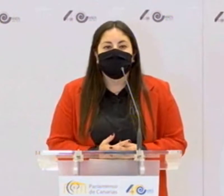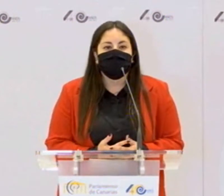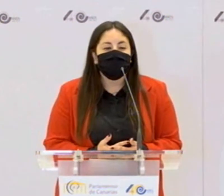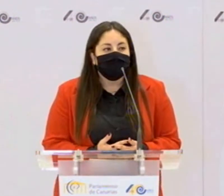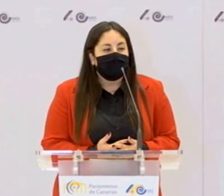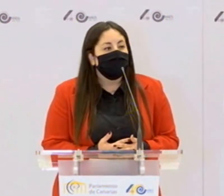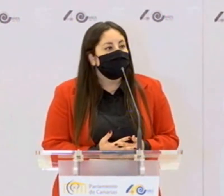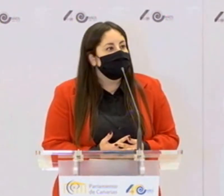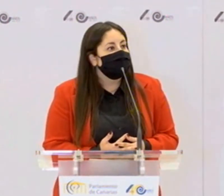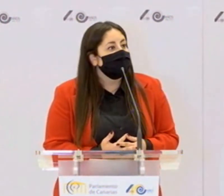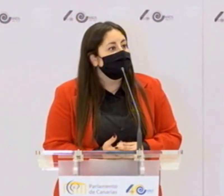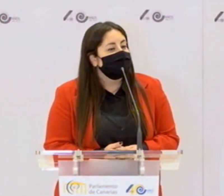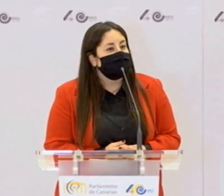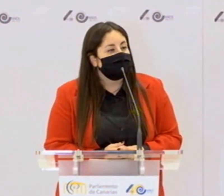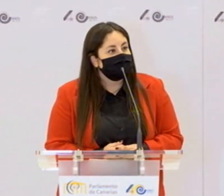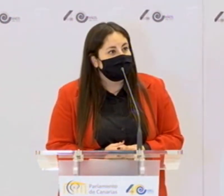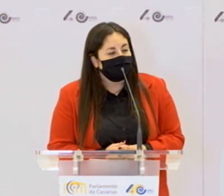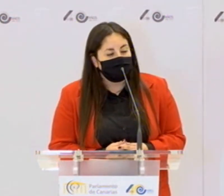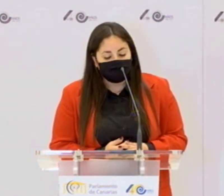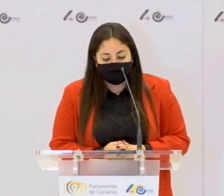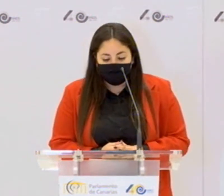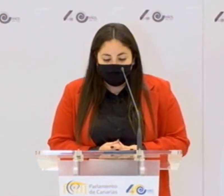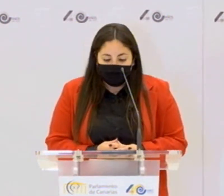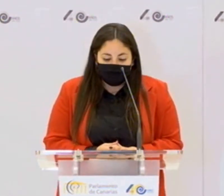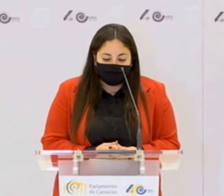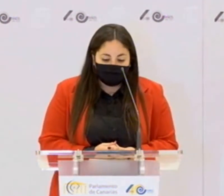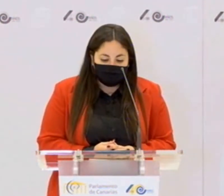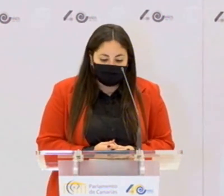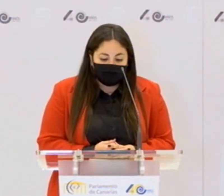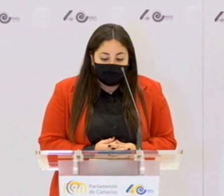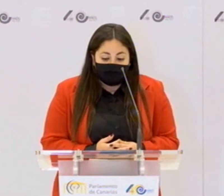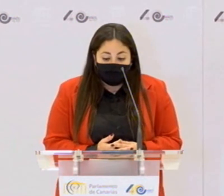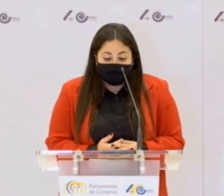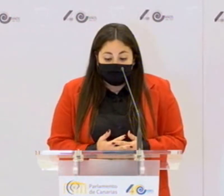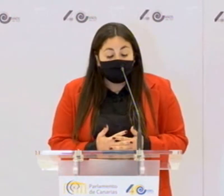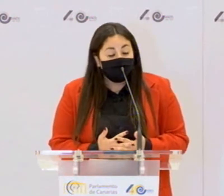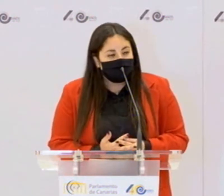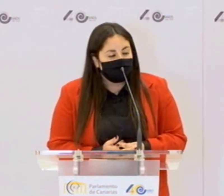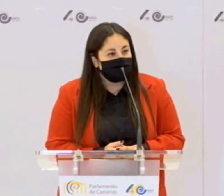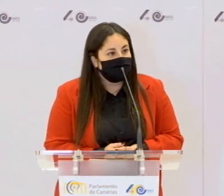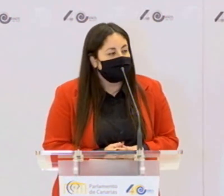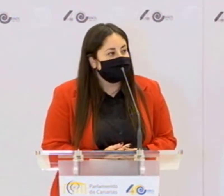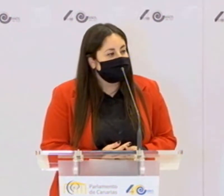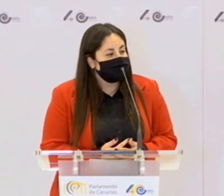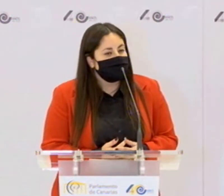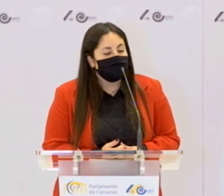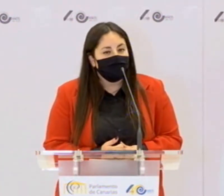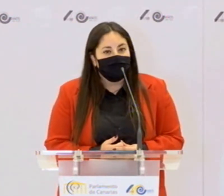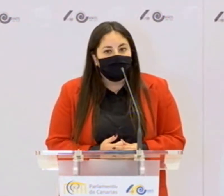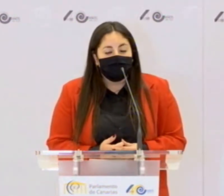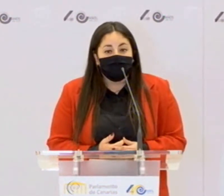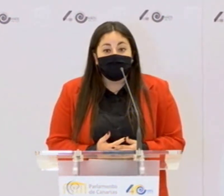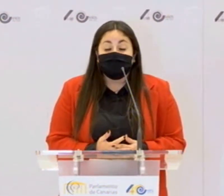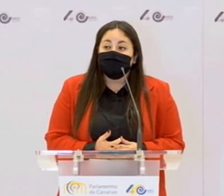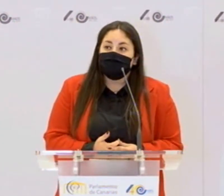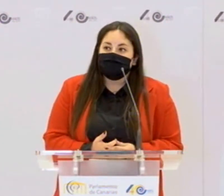está haciendo a un posible gobierno de derechas como hubiera sido en otro caso. Y incluso llama la atención